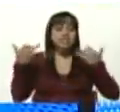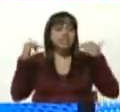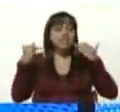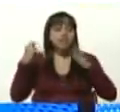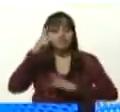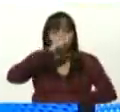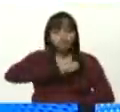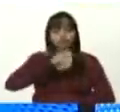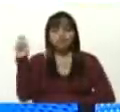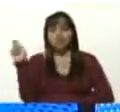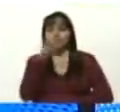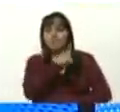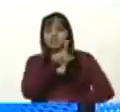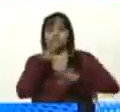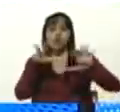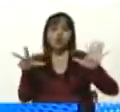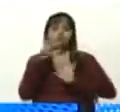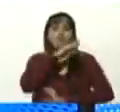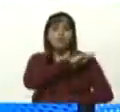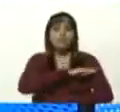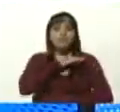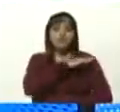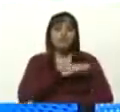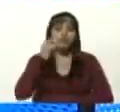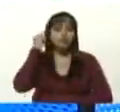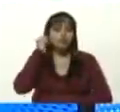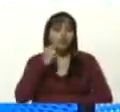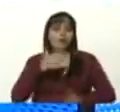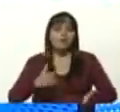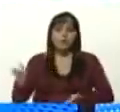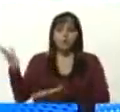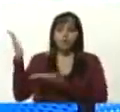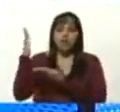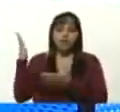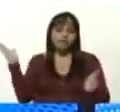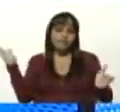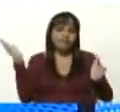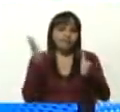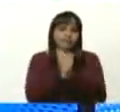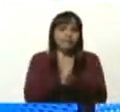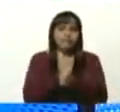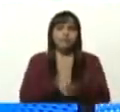18 años de la misión Sucre, mostrar los logros,